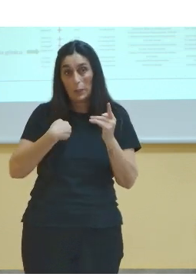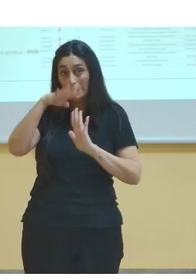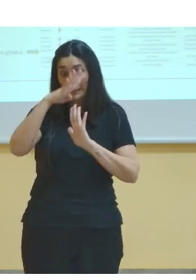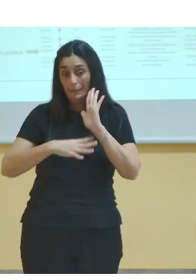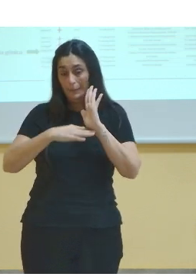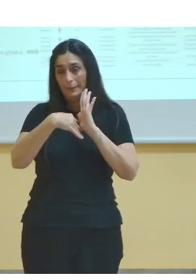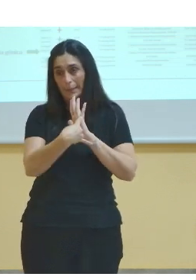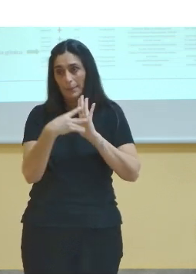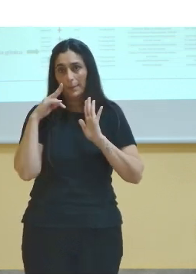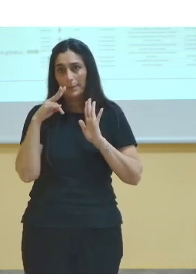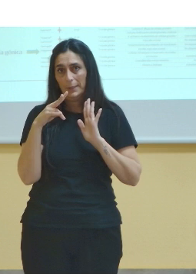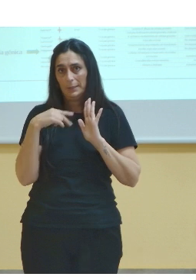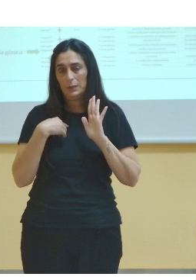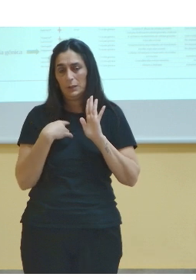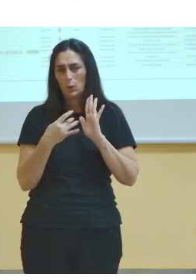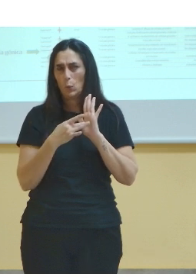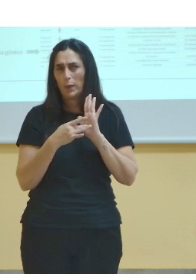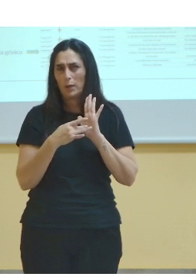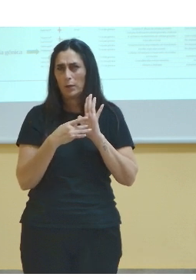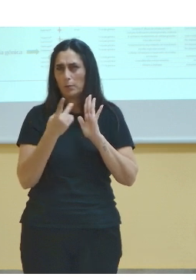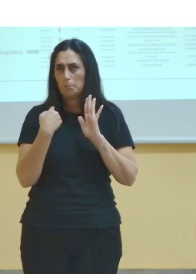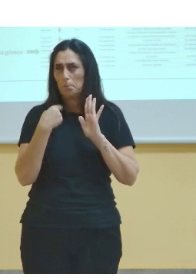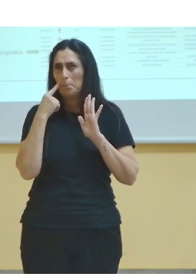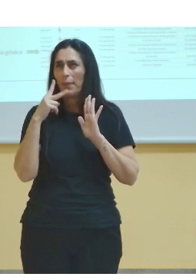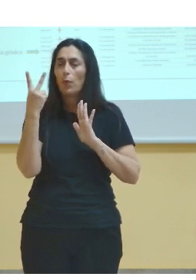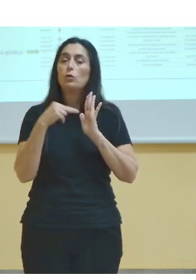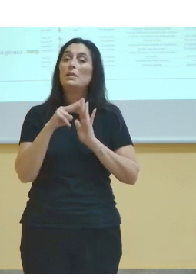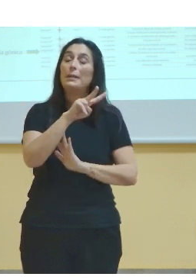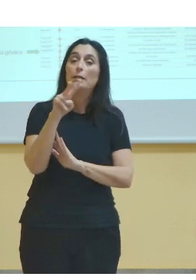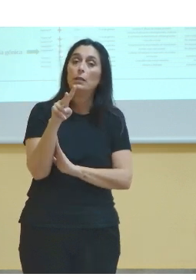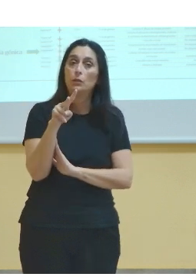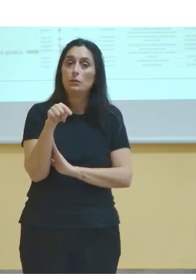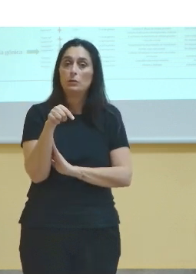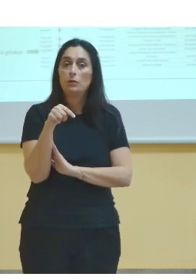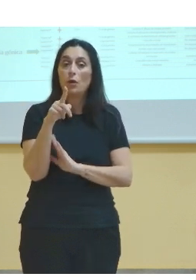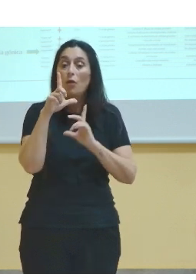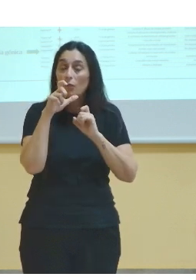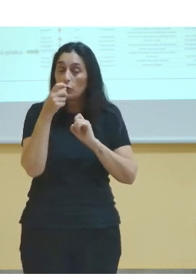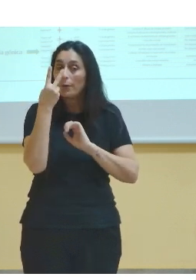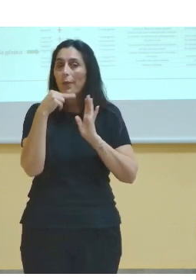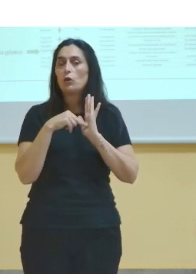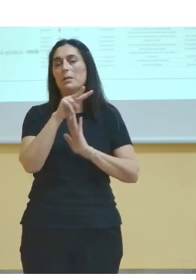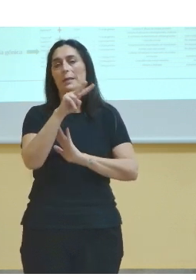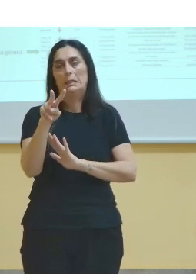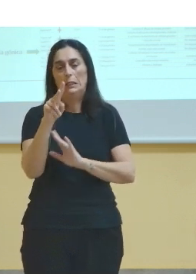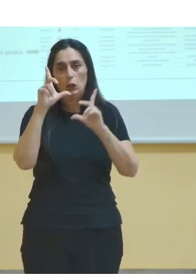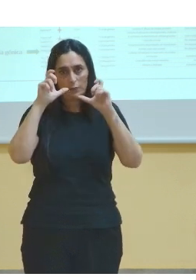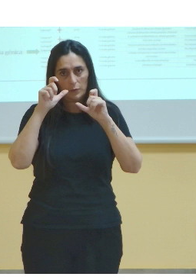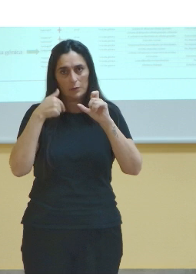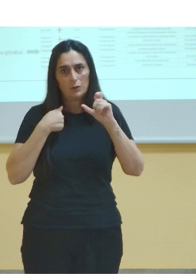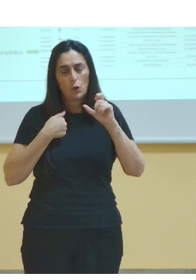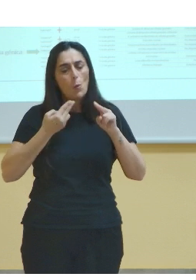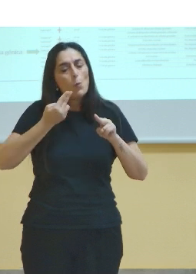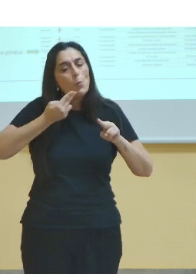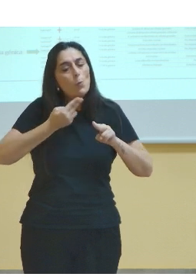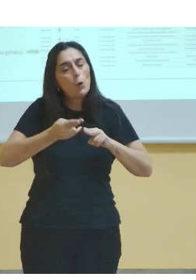veis, bueno, este cuaderno es de 2022, si no recuerdo mal, la fotografía del año 2022, los productos de terapia génica que